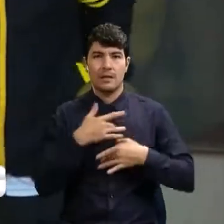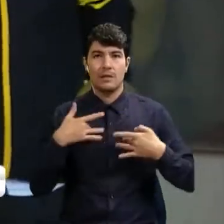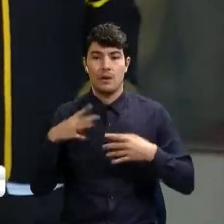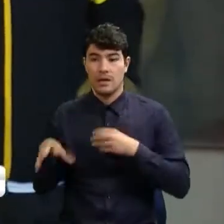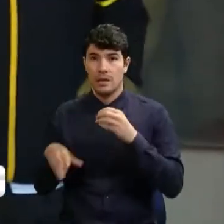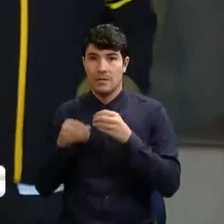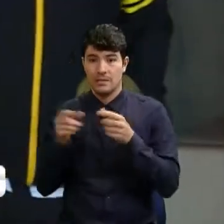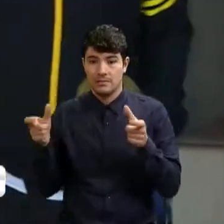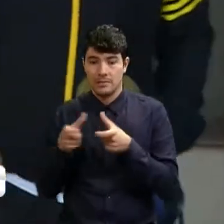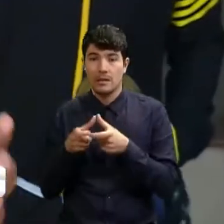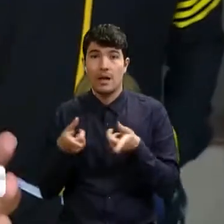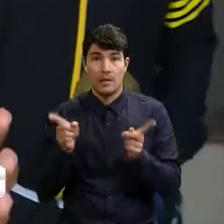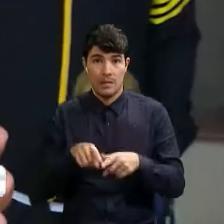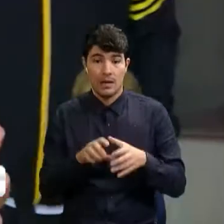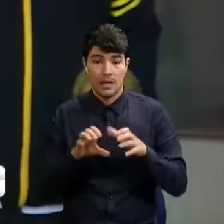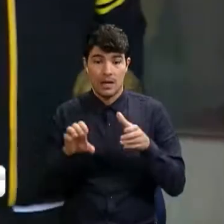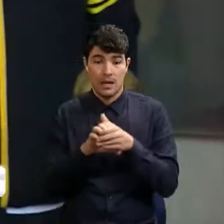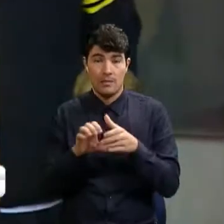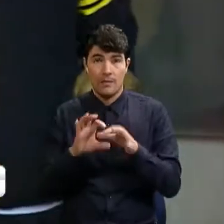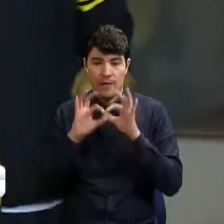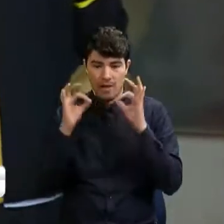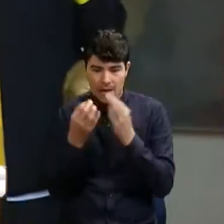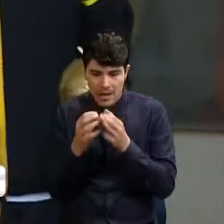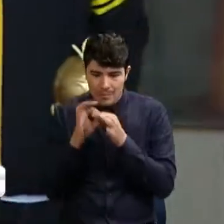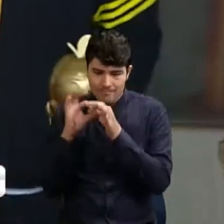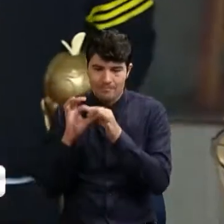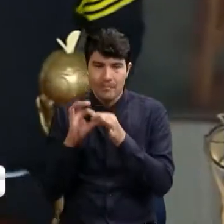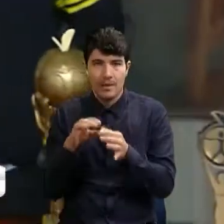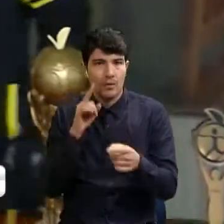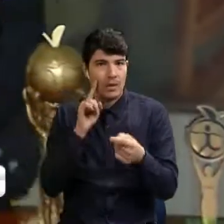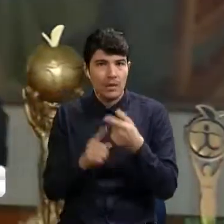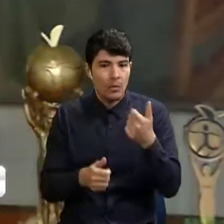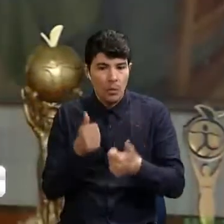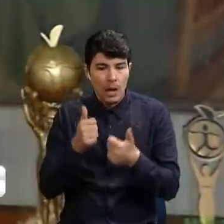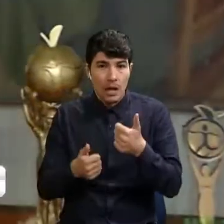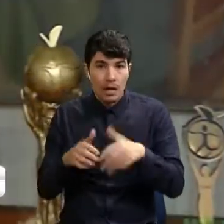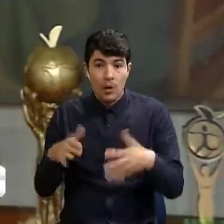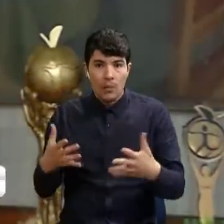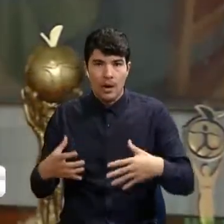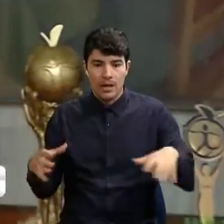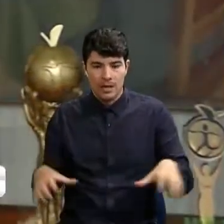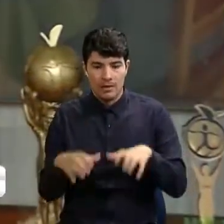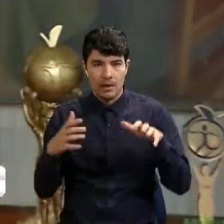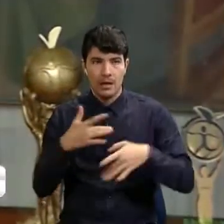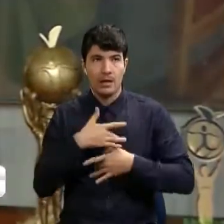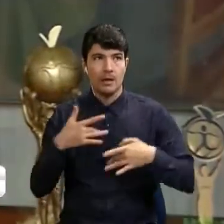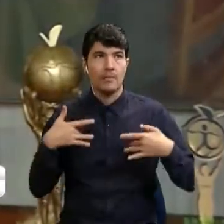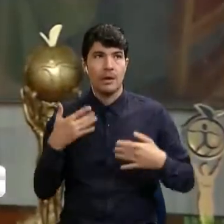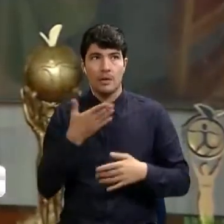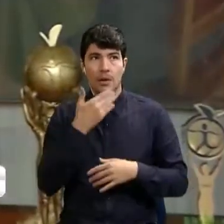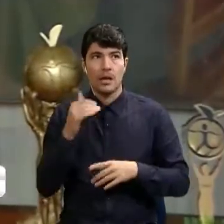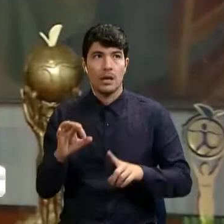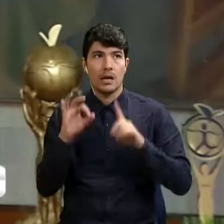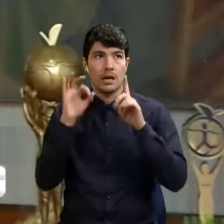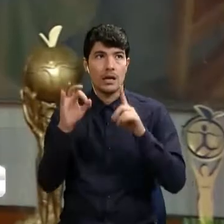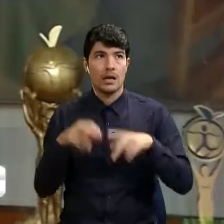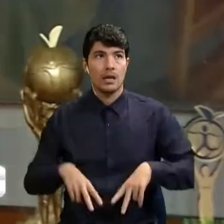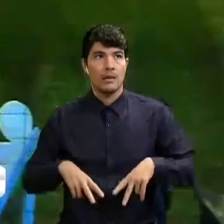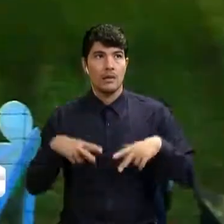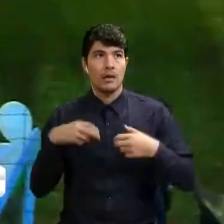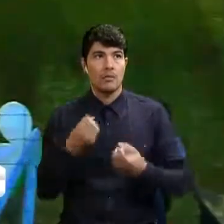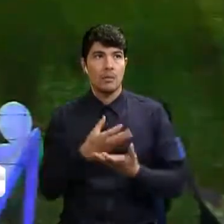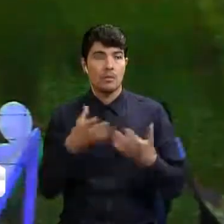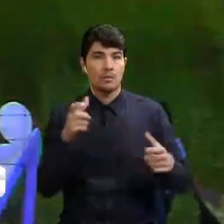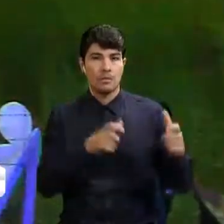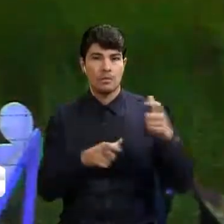sigla, somos una familia, somos un equipo de trabajo que realmente buscamos, a través de la actividad física, mejorar la calidad de vida de miles y miles de